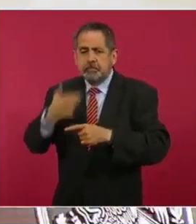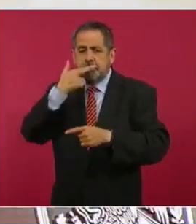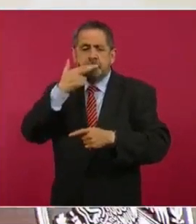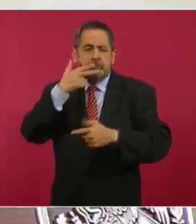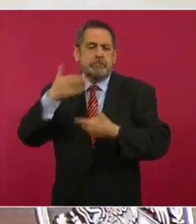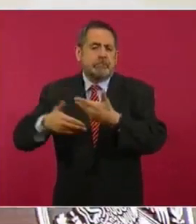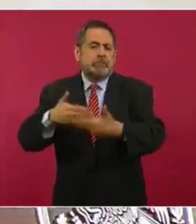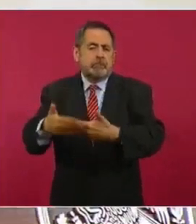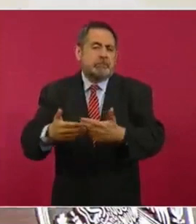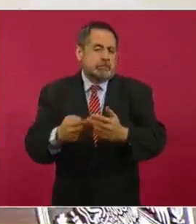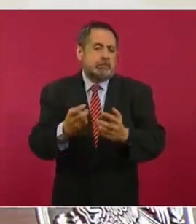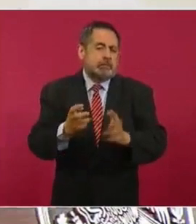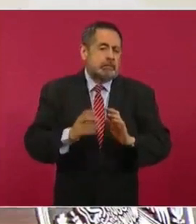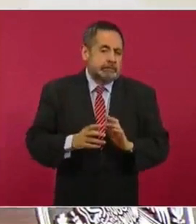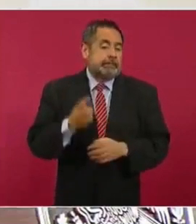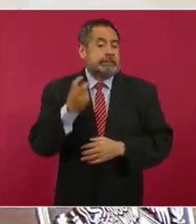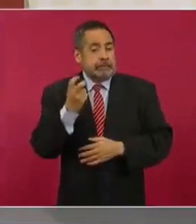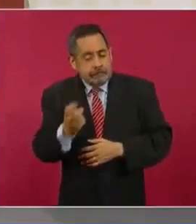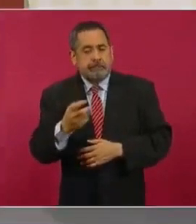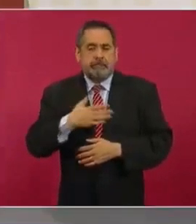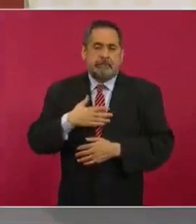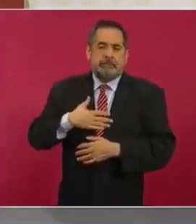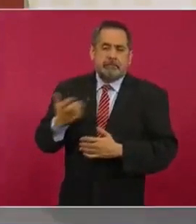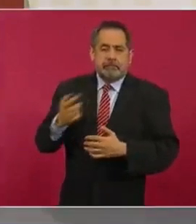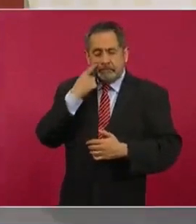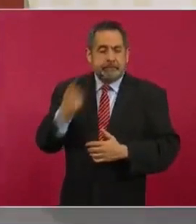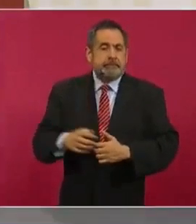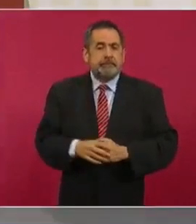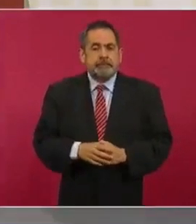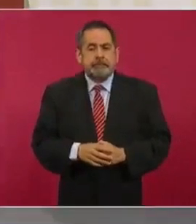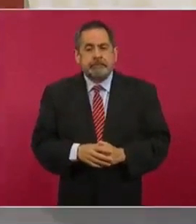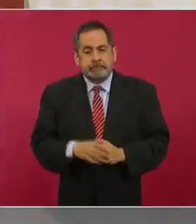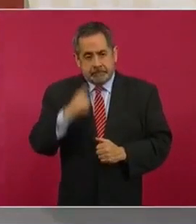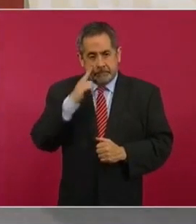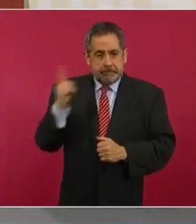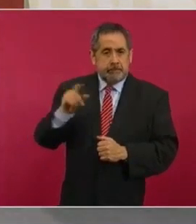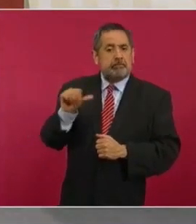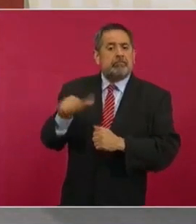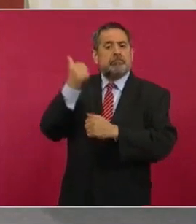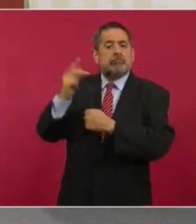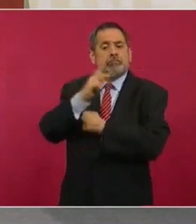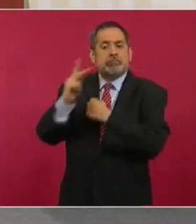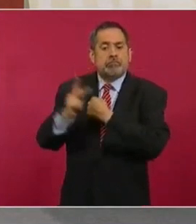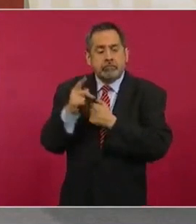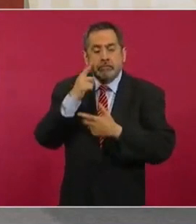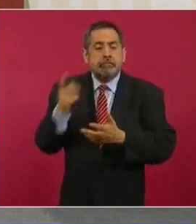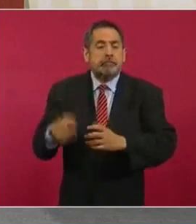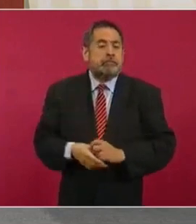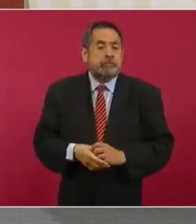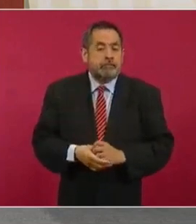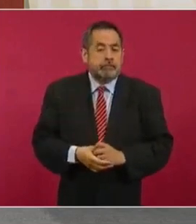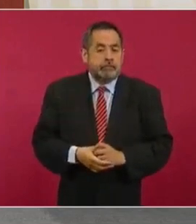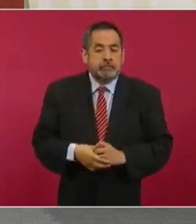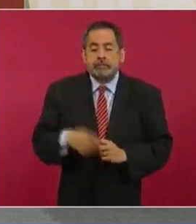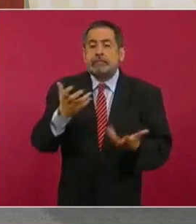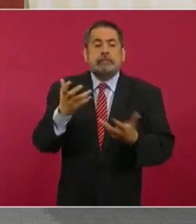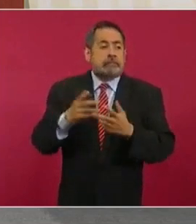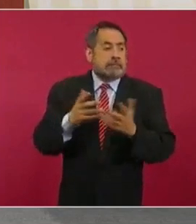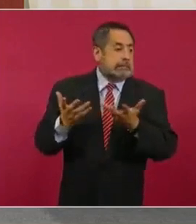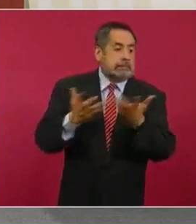Y eso fue lo que hicimos. Entonces, pero miren los otros países, lo que